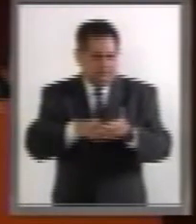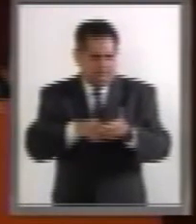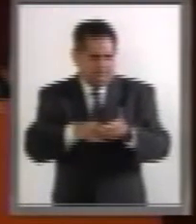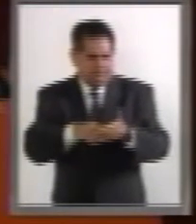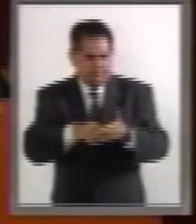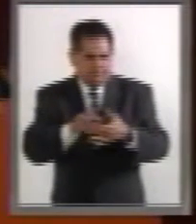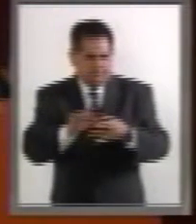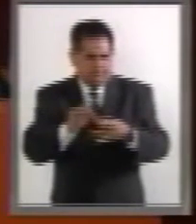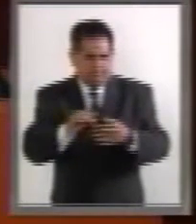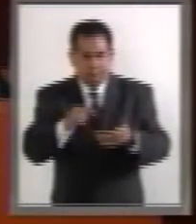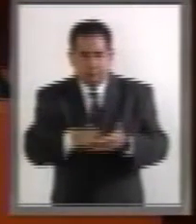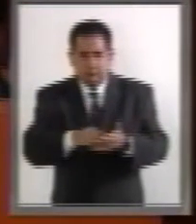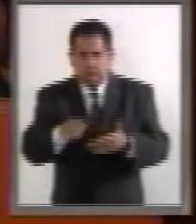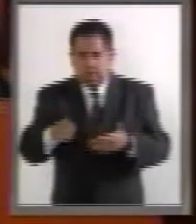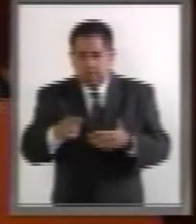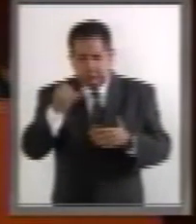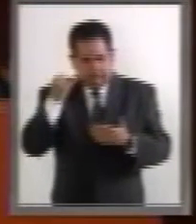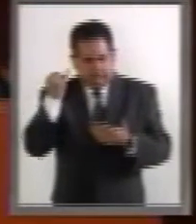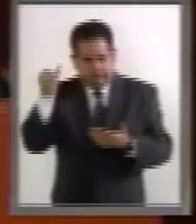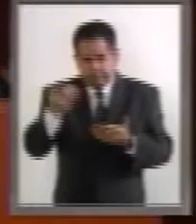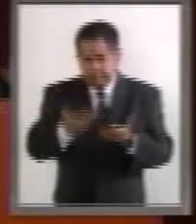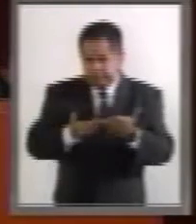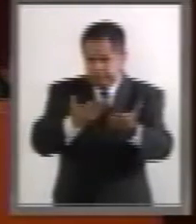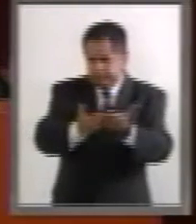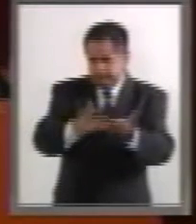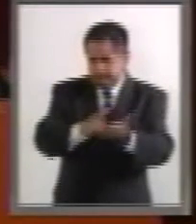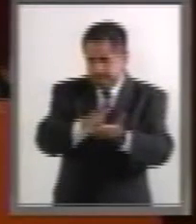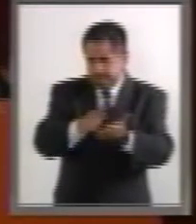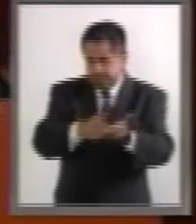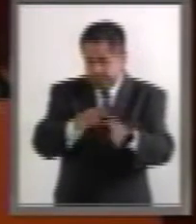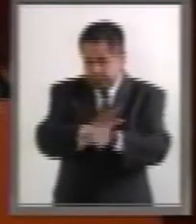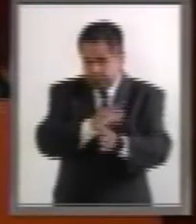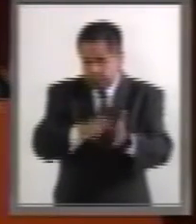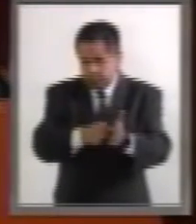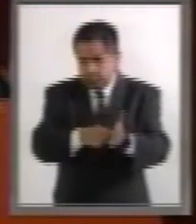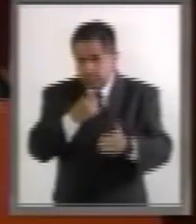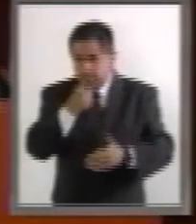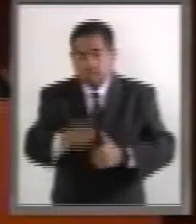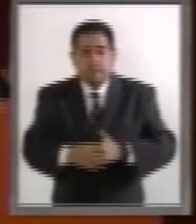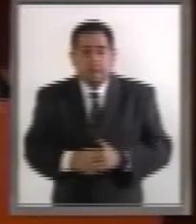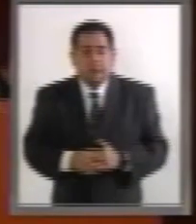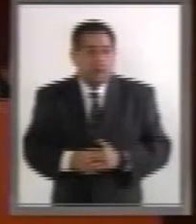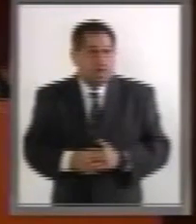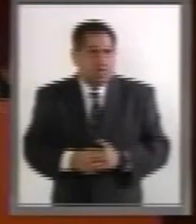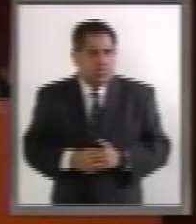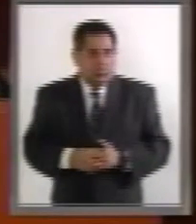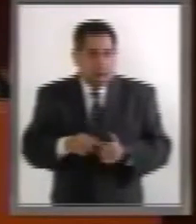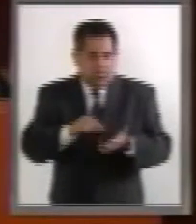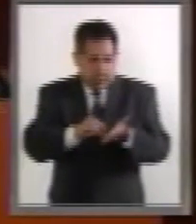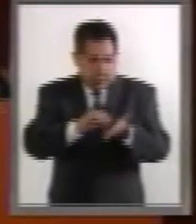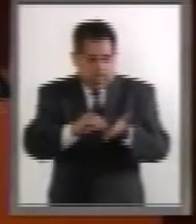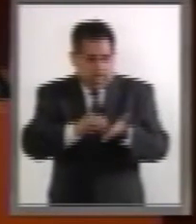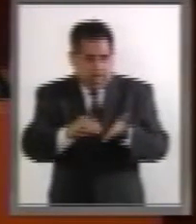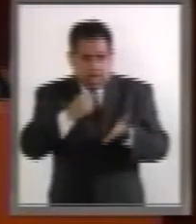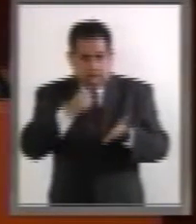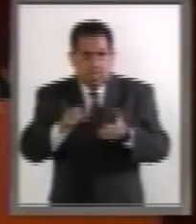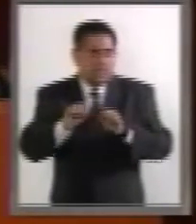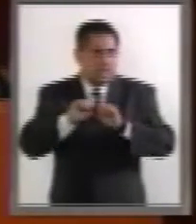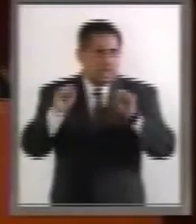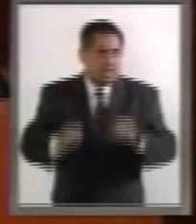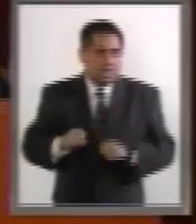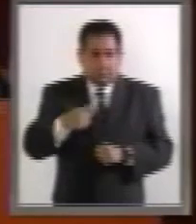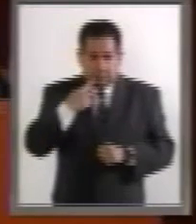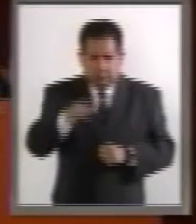que tiene que ver con esta iniciativa. Dice, como parte fundamental del sistema